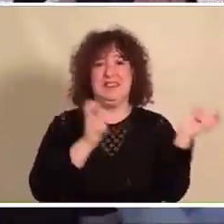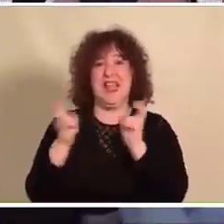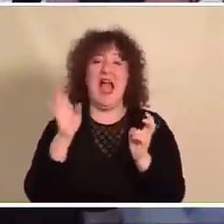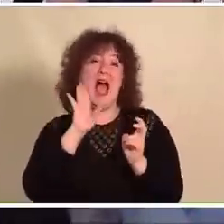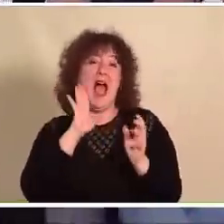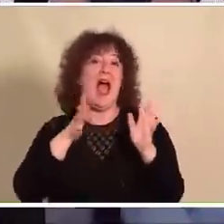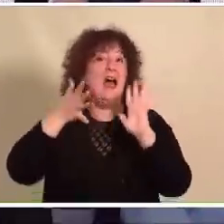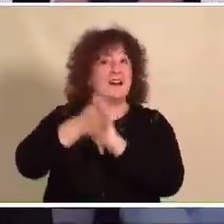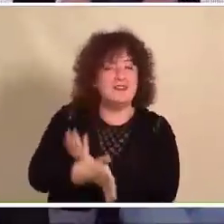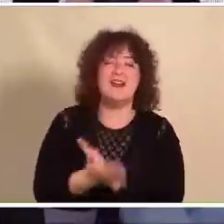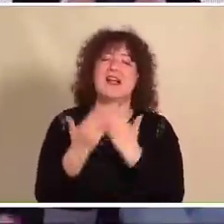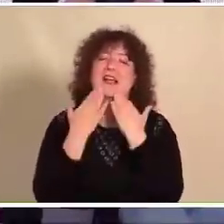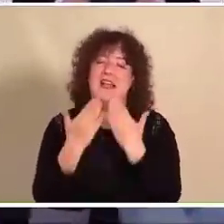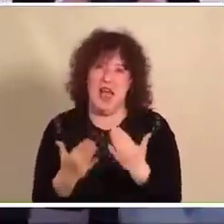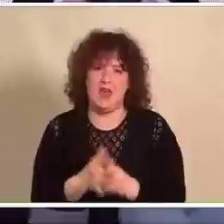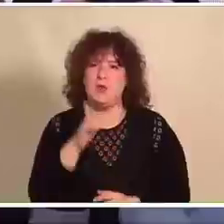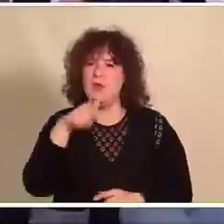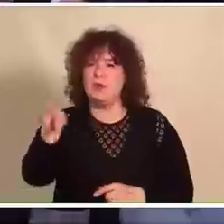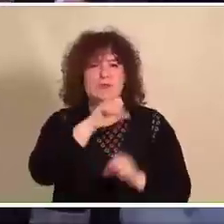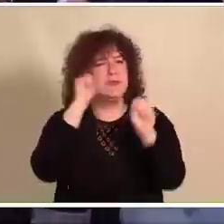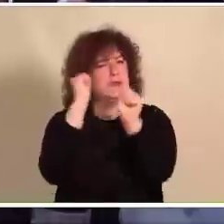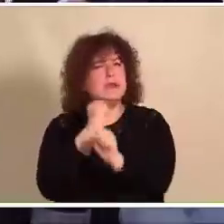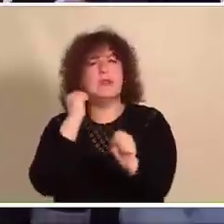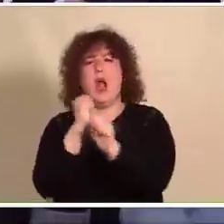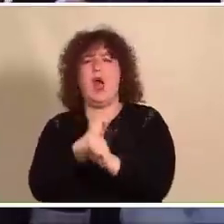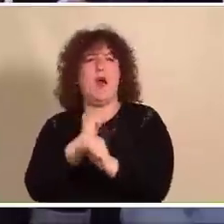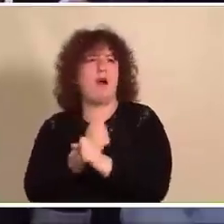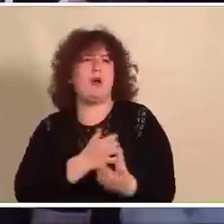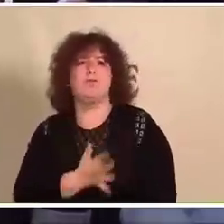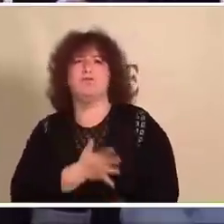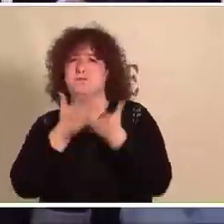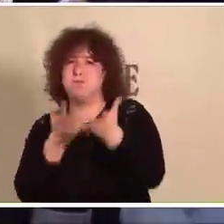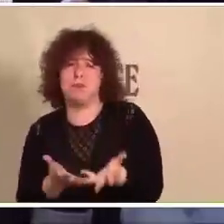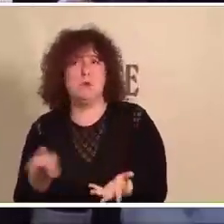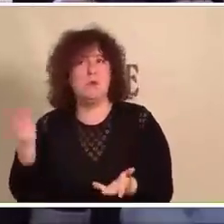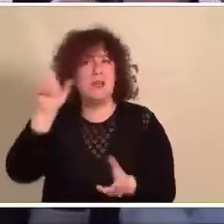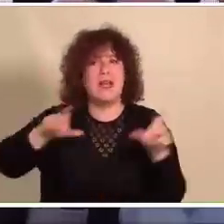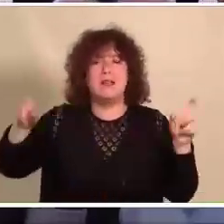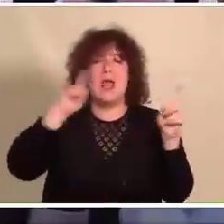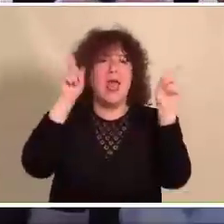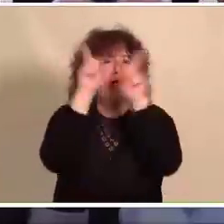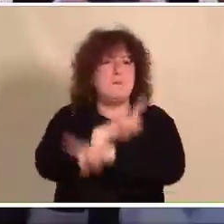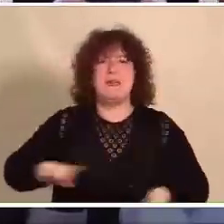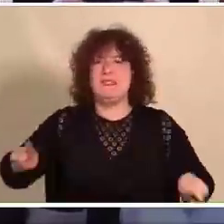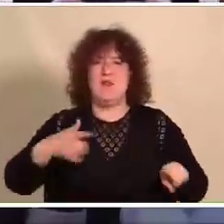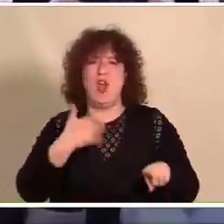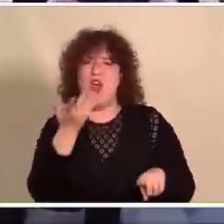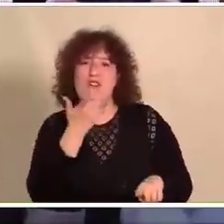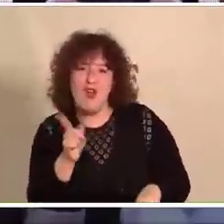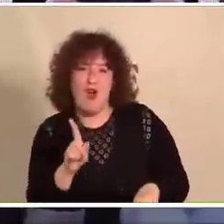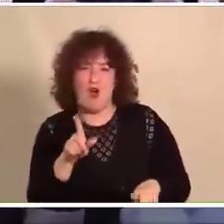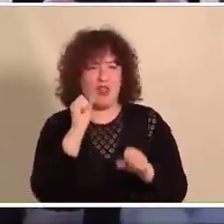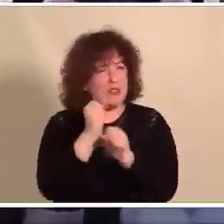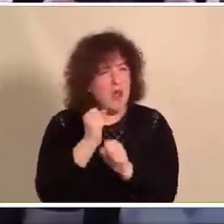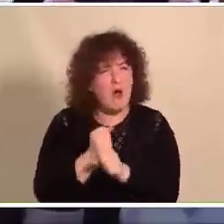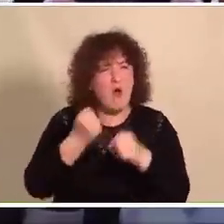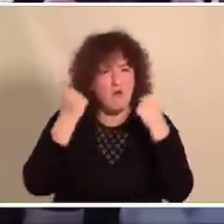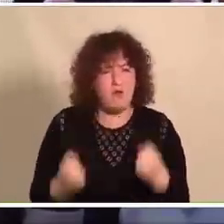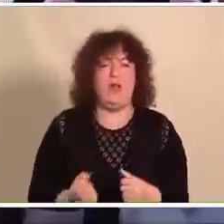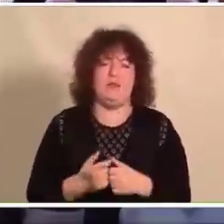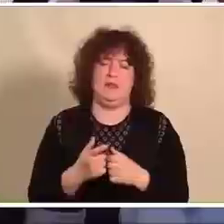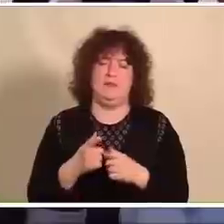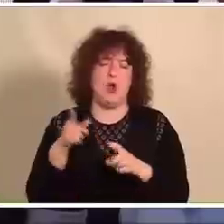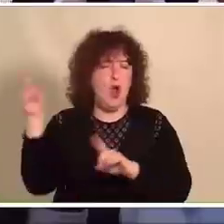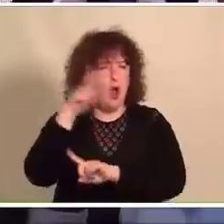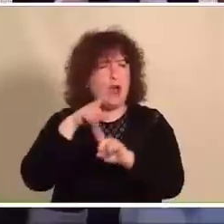por vuestro trabajo dedicado y demasiadas veces invisible por la paz bienvenidos también los representantes